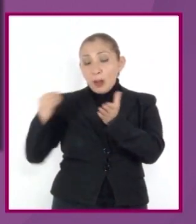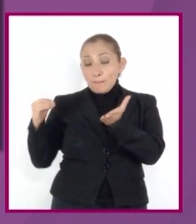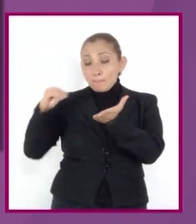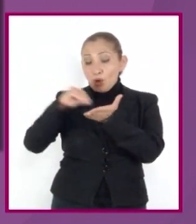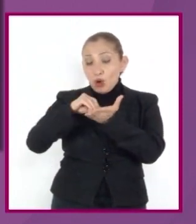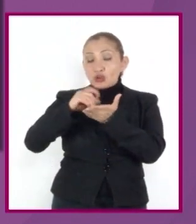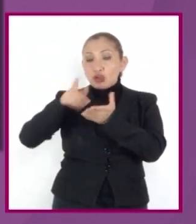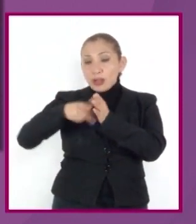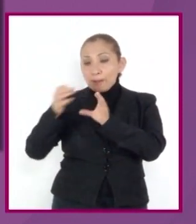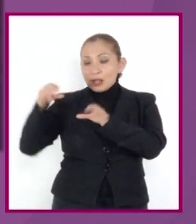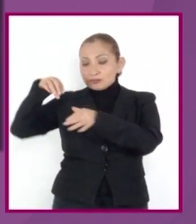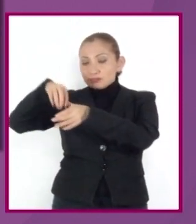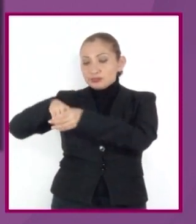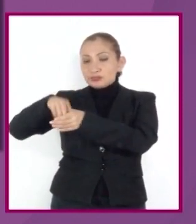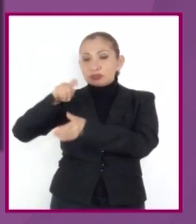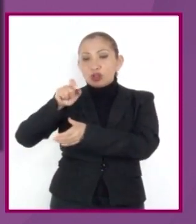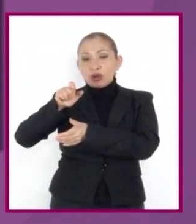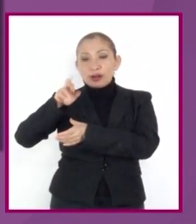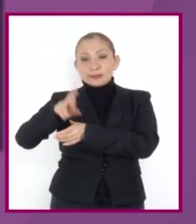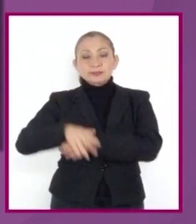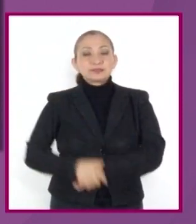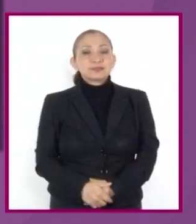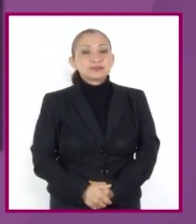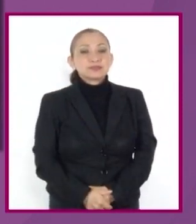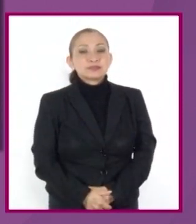y devuelto a la tolva de tóner.